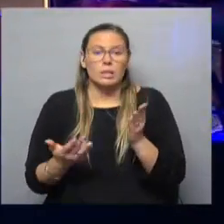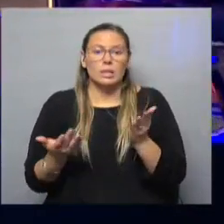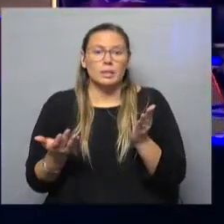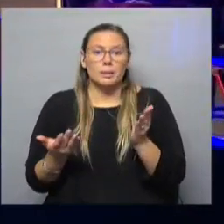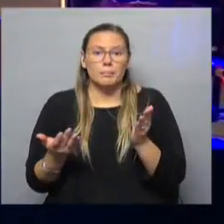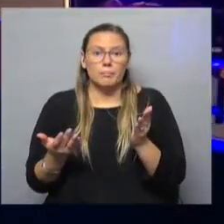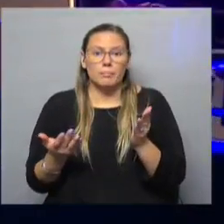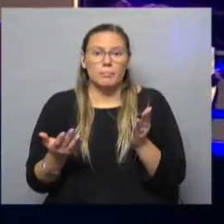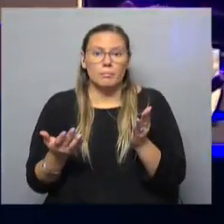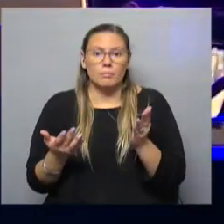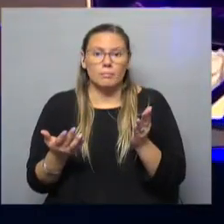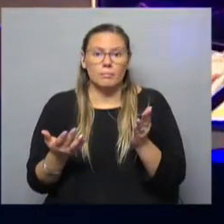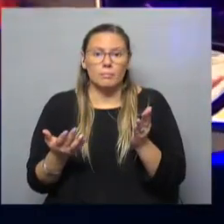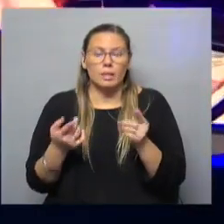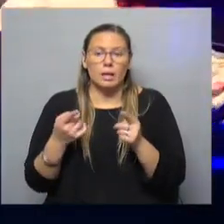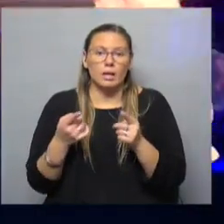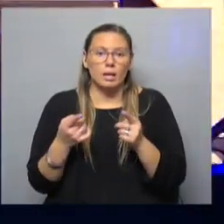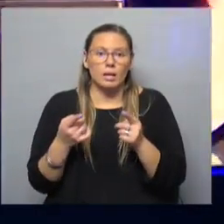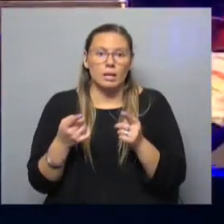Y así fue como